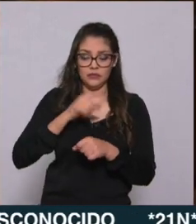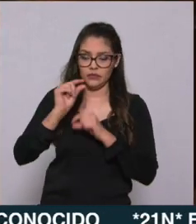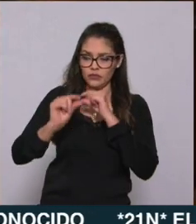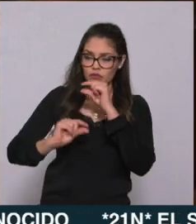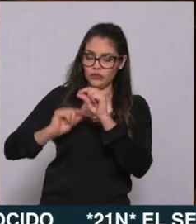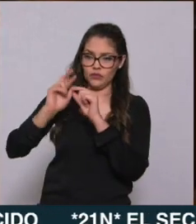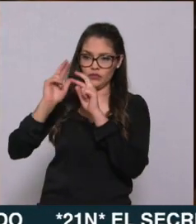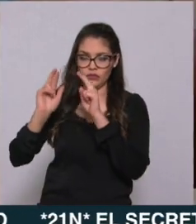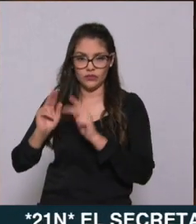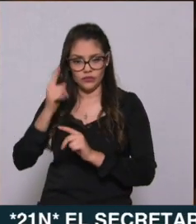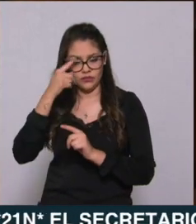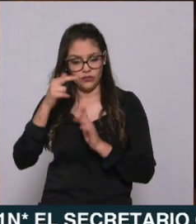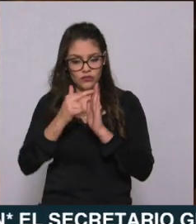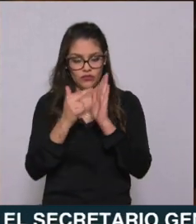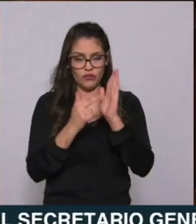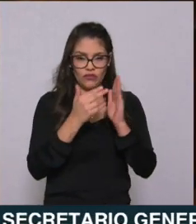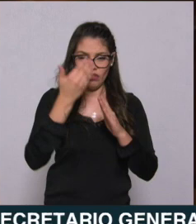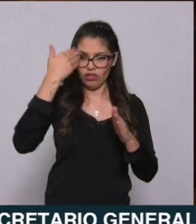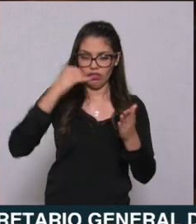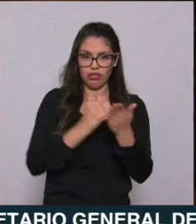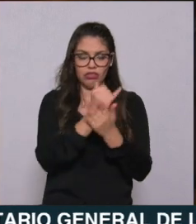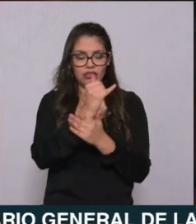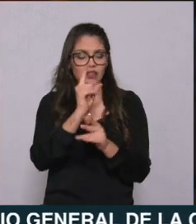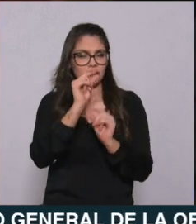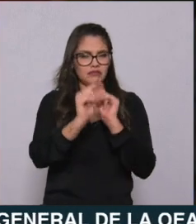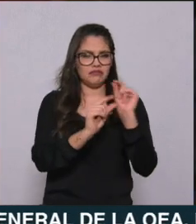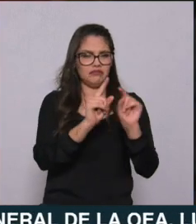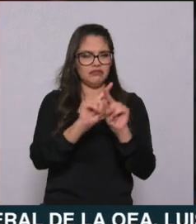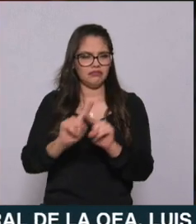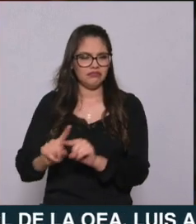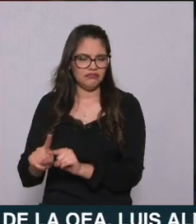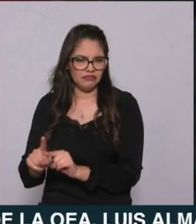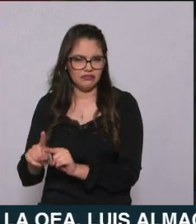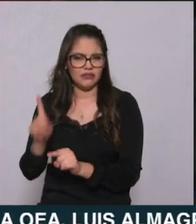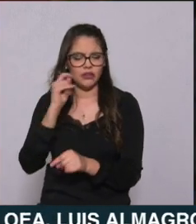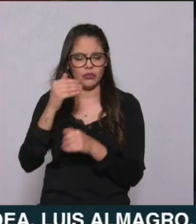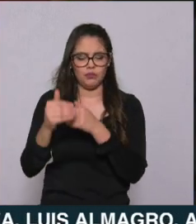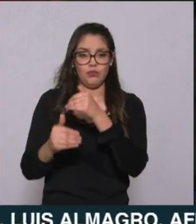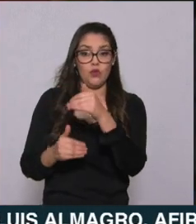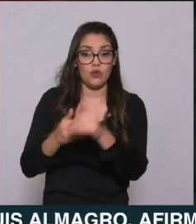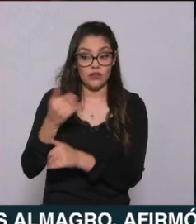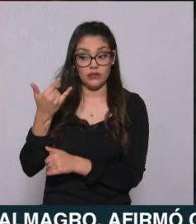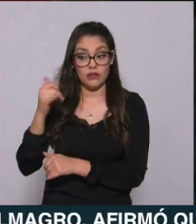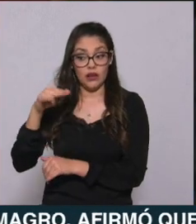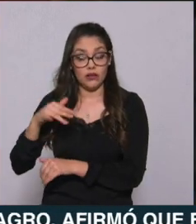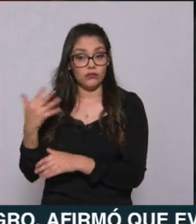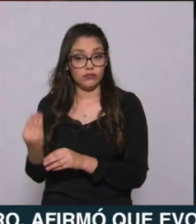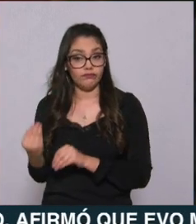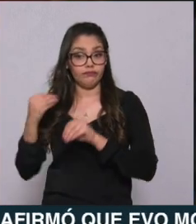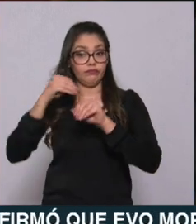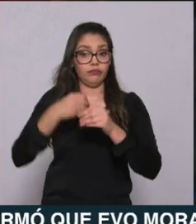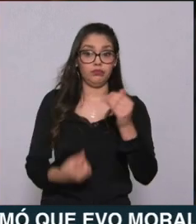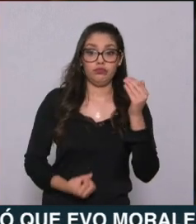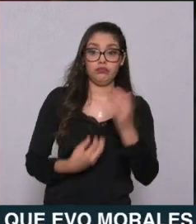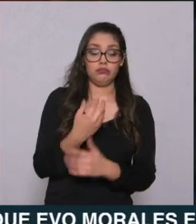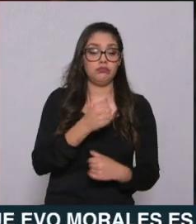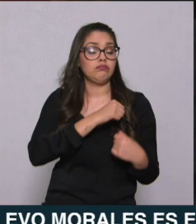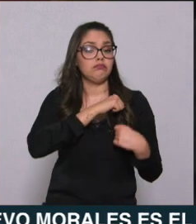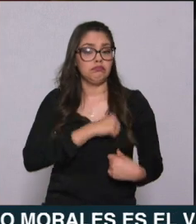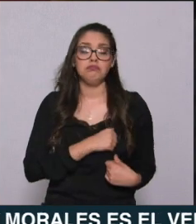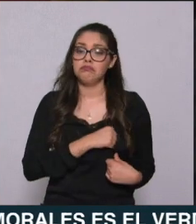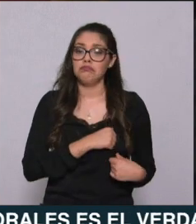una serie de normatividades que ya señalaron en la nota introductoria. El proceso por el cual Jeanine llega a convertirse en presidente está viciado de